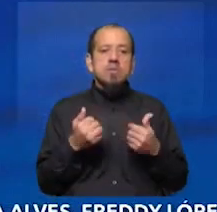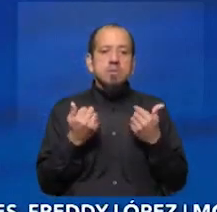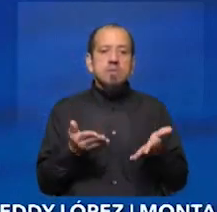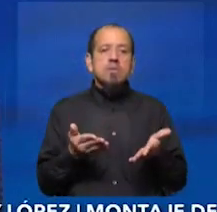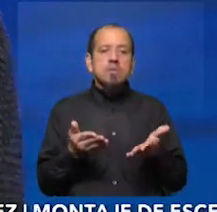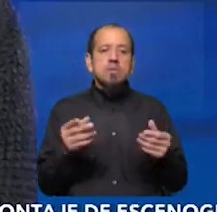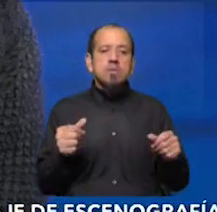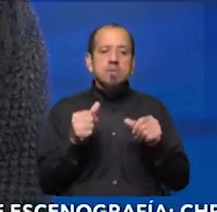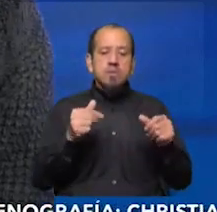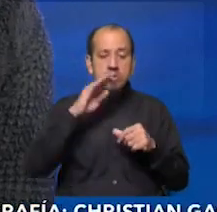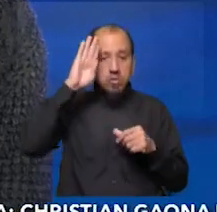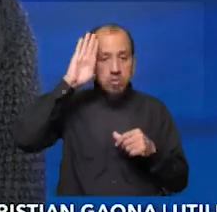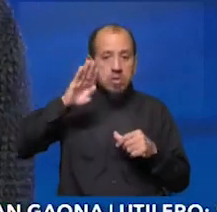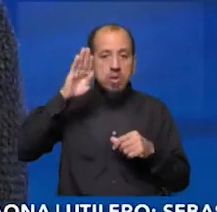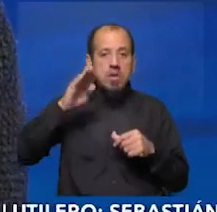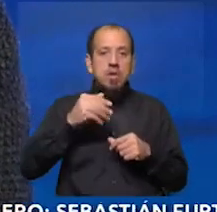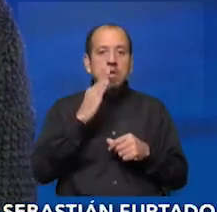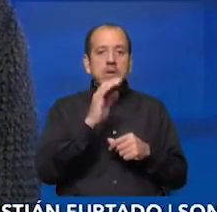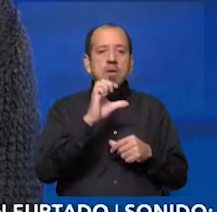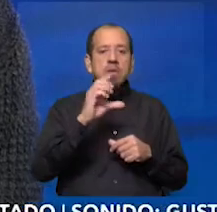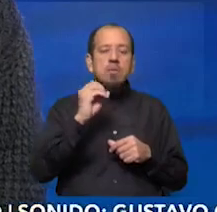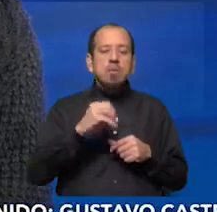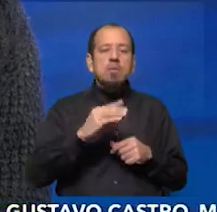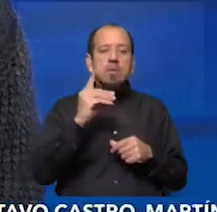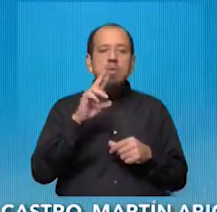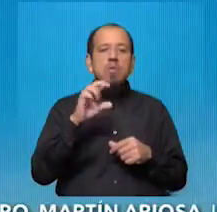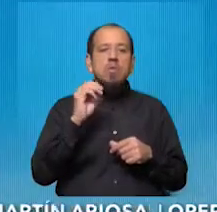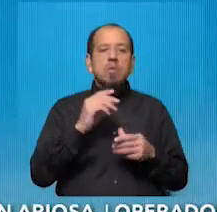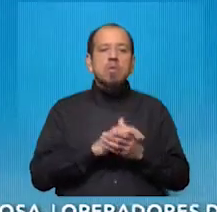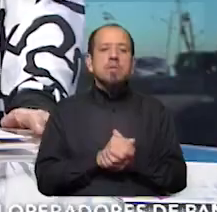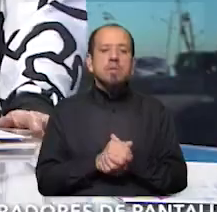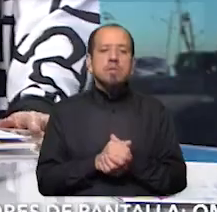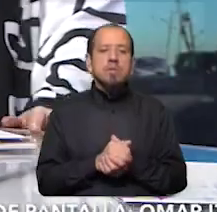y hacer varios homenajes en realidad pelo duro que es como el prócer de la historieta uruguaya